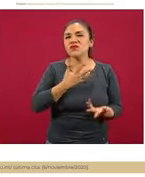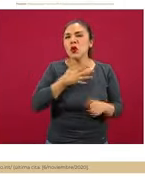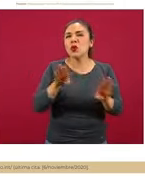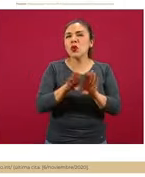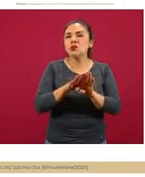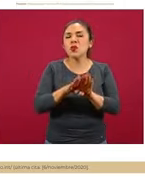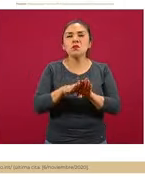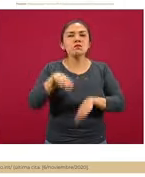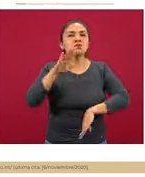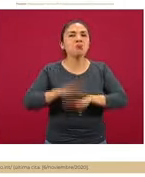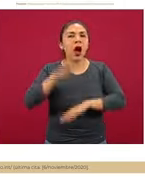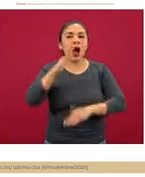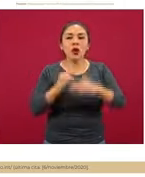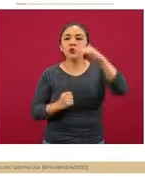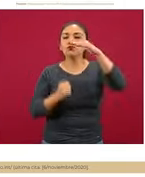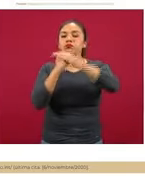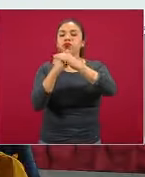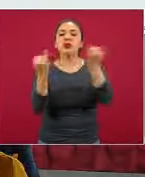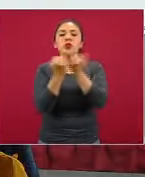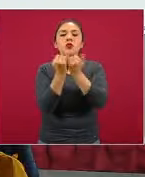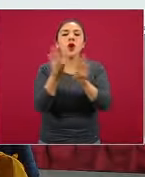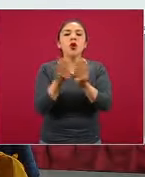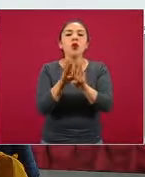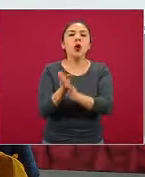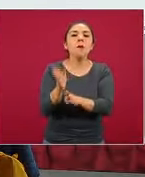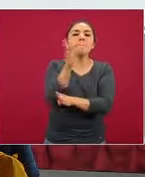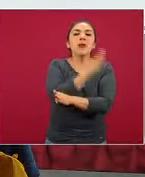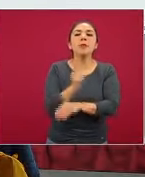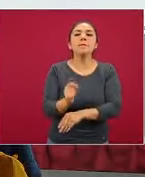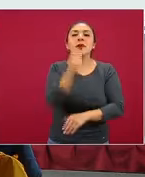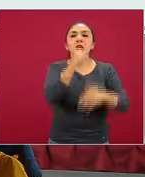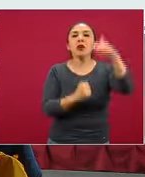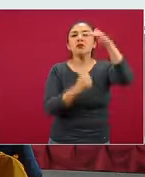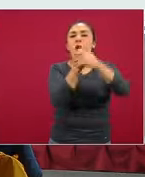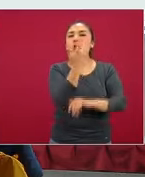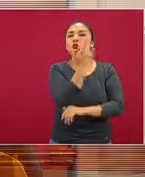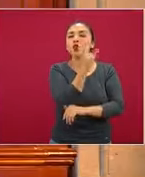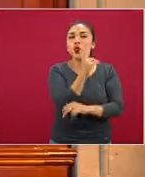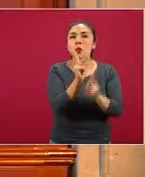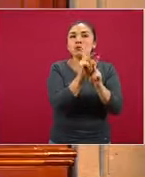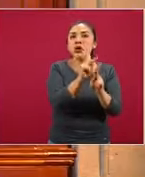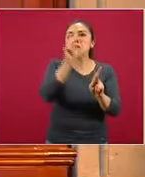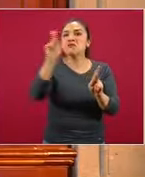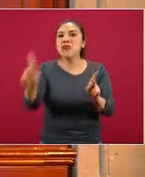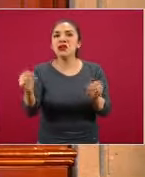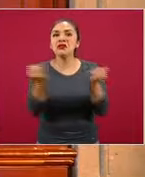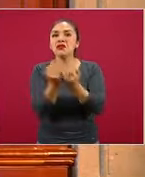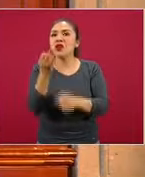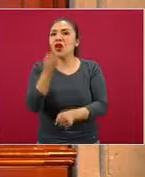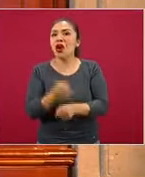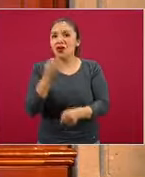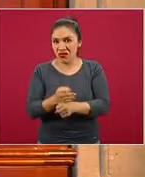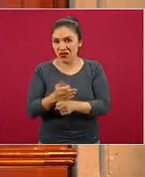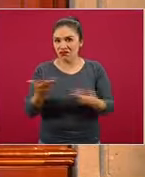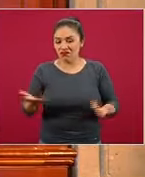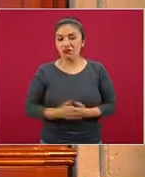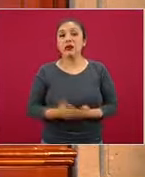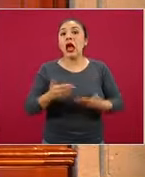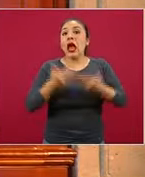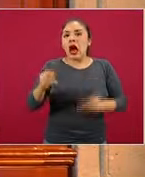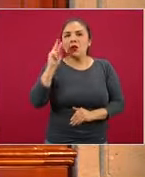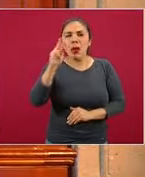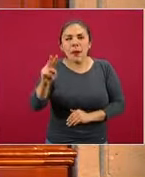que la magnitud, la altura que veíamos en ese primer acme, ese primer pico en fines de julio. Ahora vamos